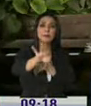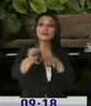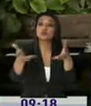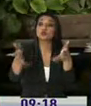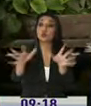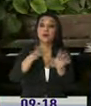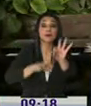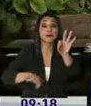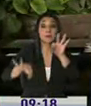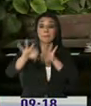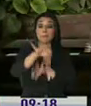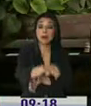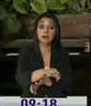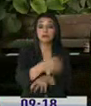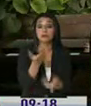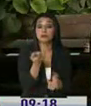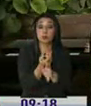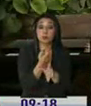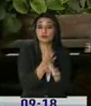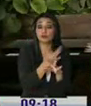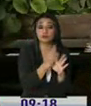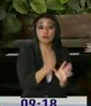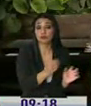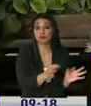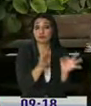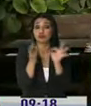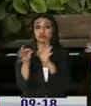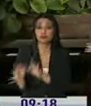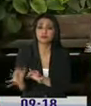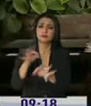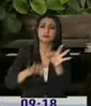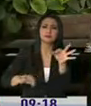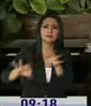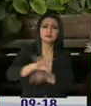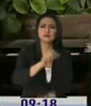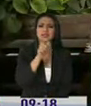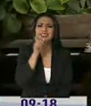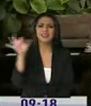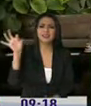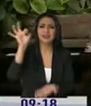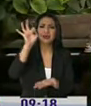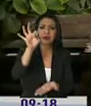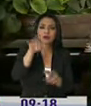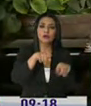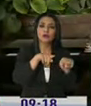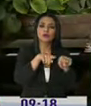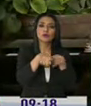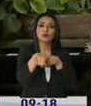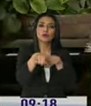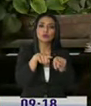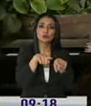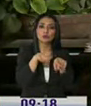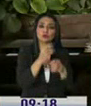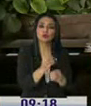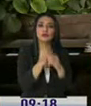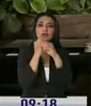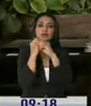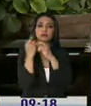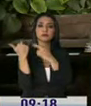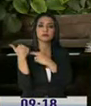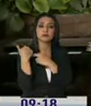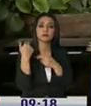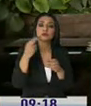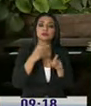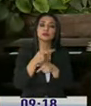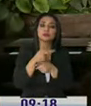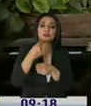reemplazos. ¿Los reemplazos de dónde debieron salir? Los reemplazos debieron salir del concurso, que es obligación del Consejo de